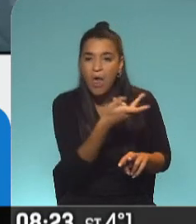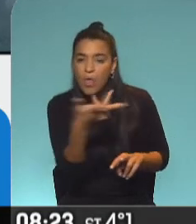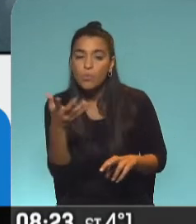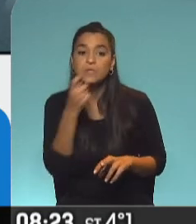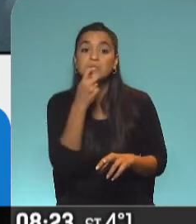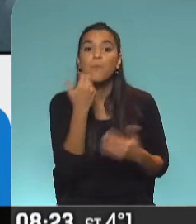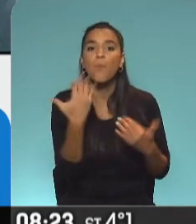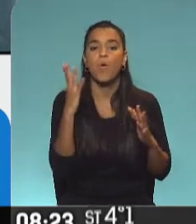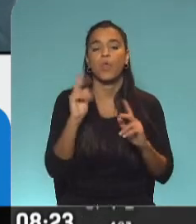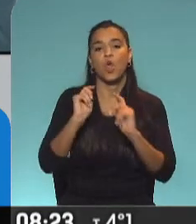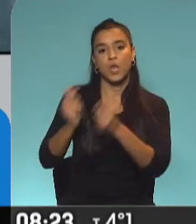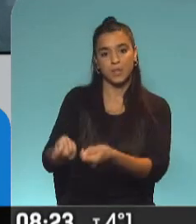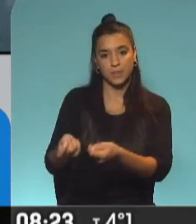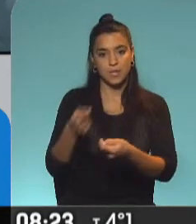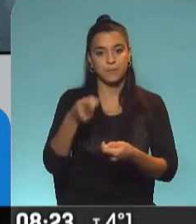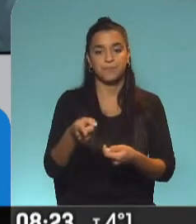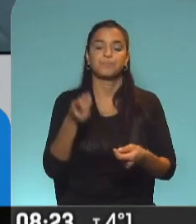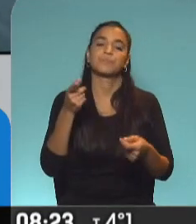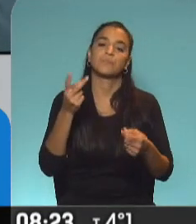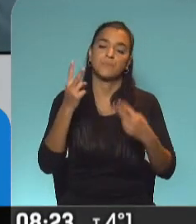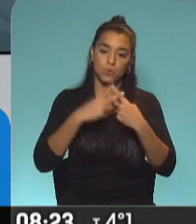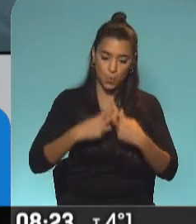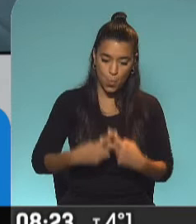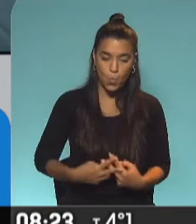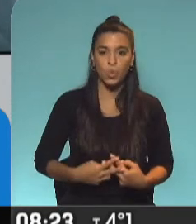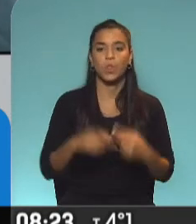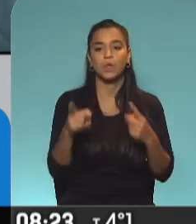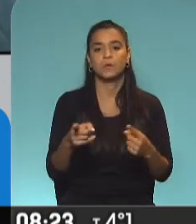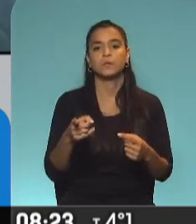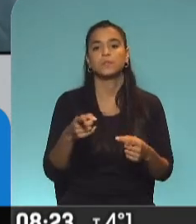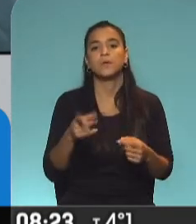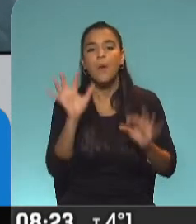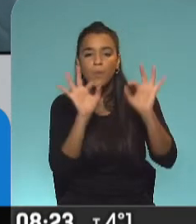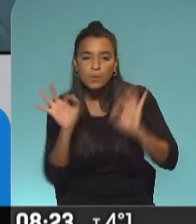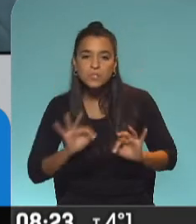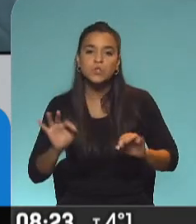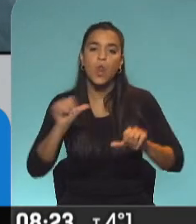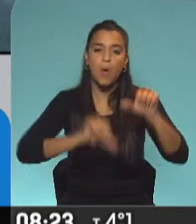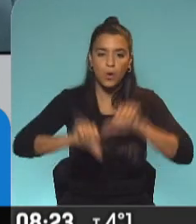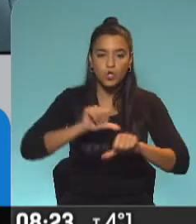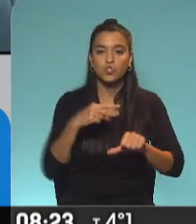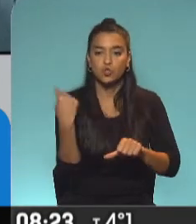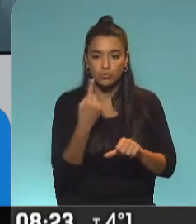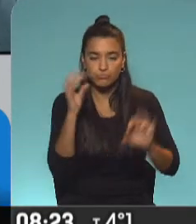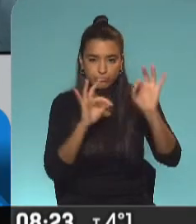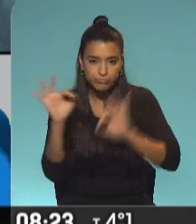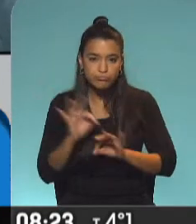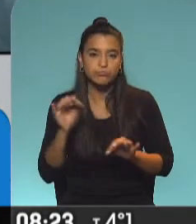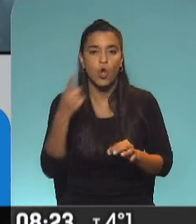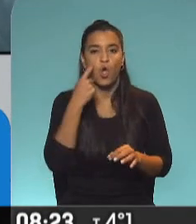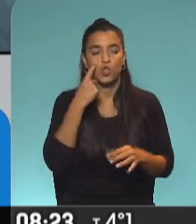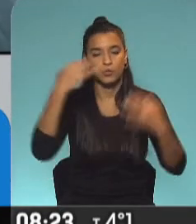son potenciales donantes se van a hacer una serie de estudios, se hace una evaluación clínica y de laboratorio donde nosotros coordinamos todos esos